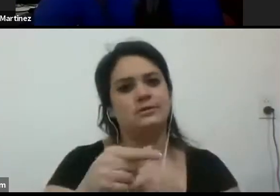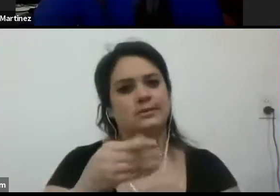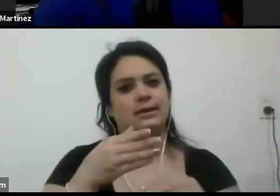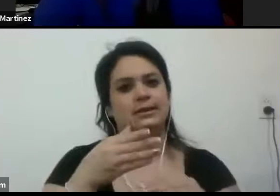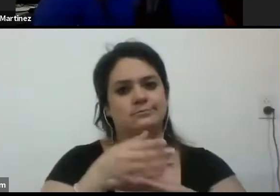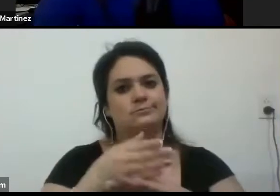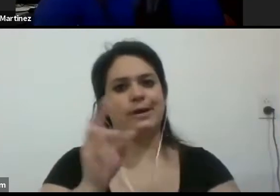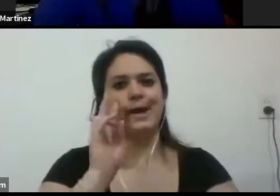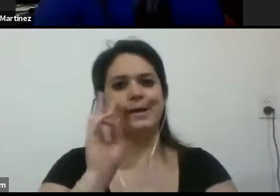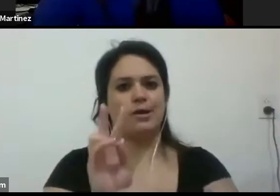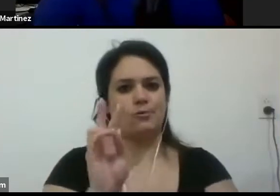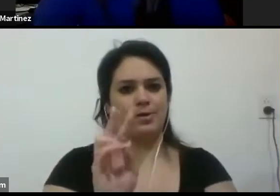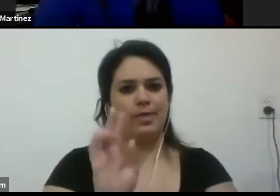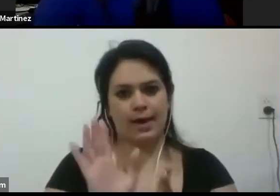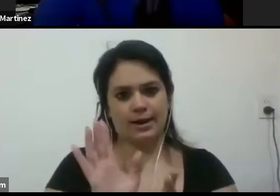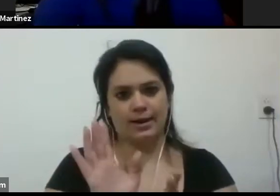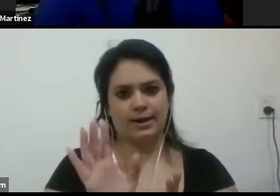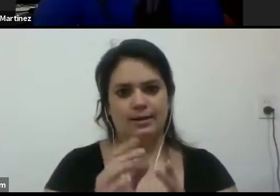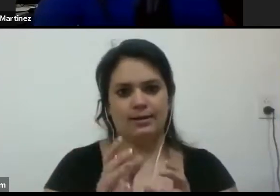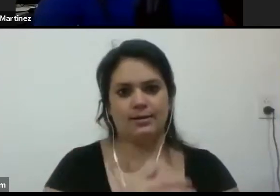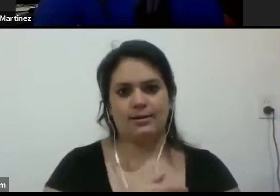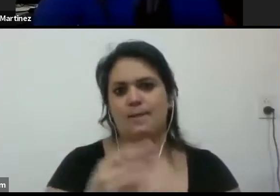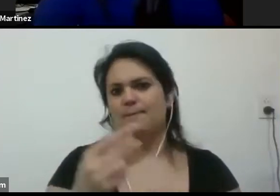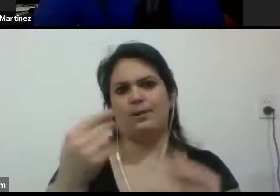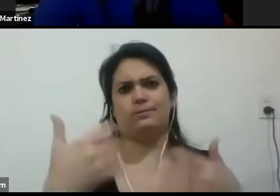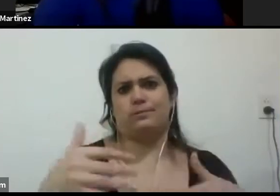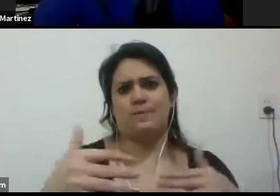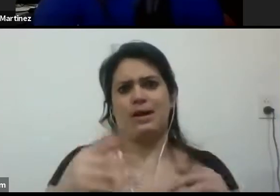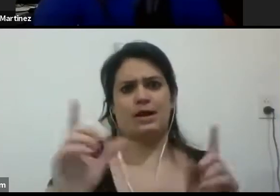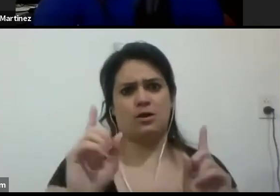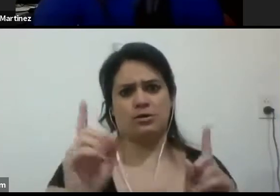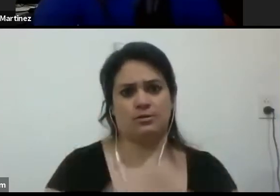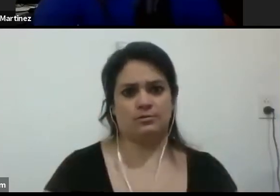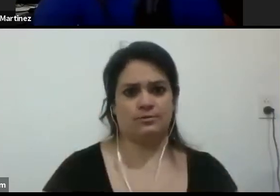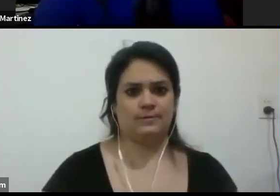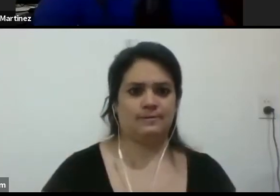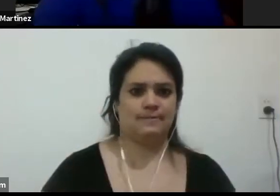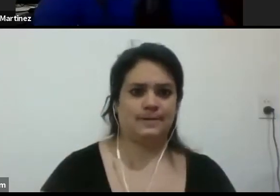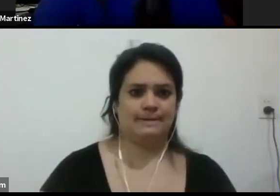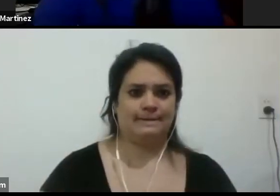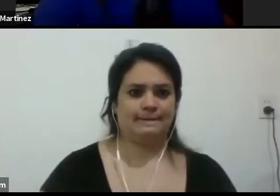y no necesariamente tiene que ser la de mayor costo o la de mayor lujo